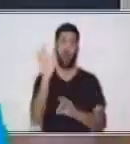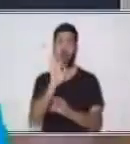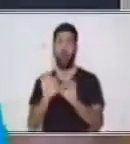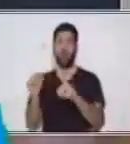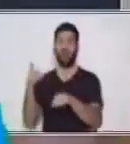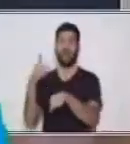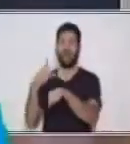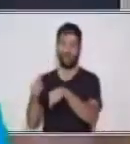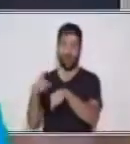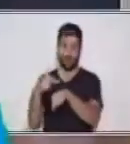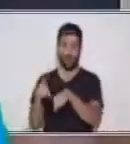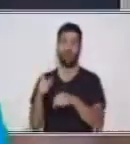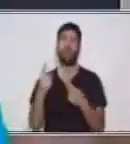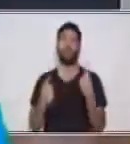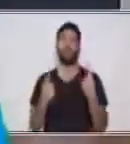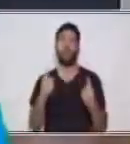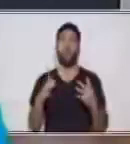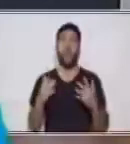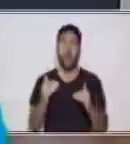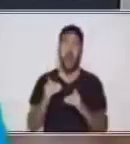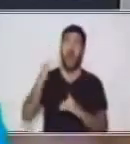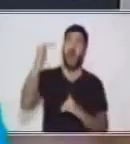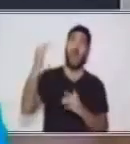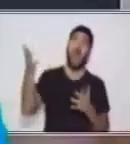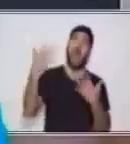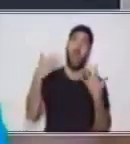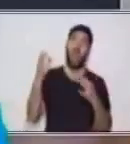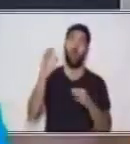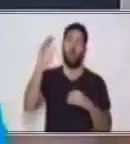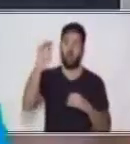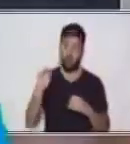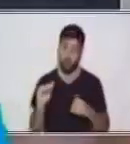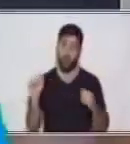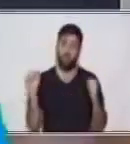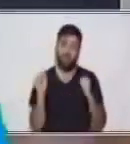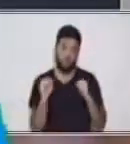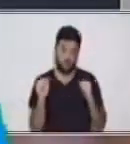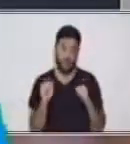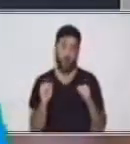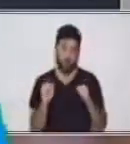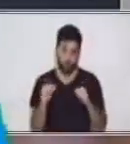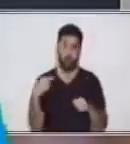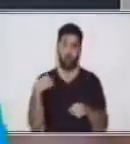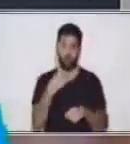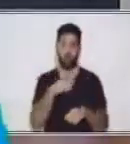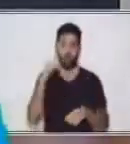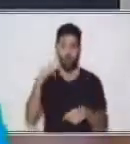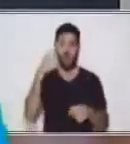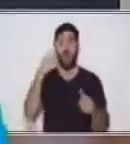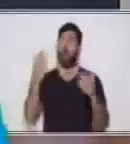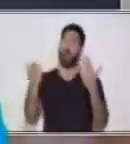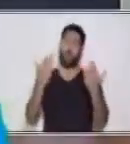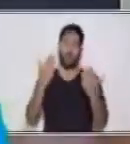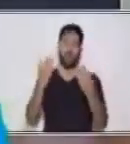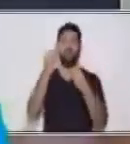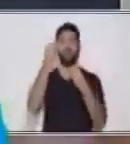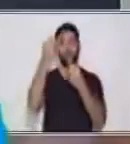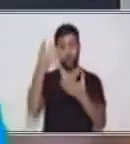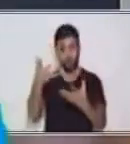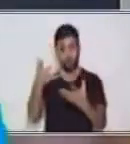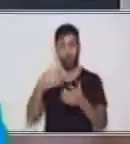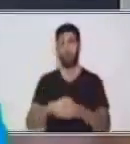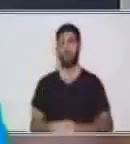mañana. ¿Cuál fue la temperatura más alta? ¿Cuál fue la más baja? ¿En qué horario se dio? Entonces ahí estamos haciendo comparación